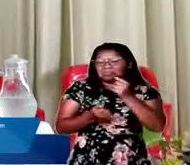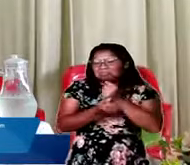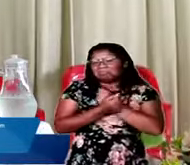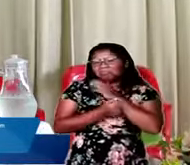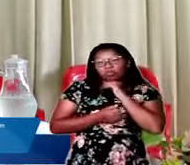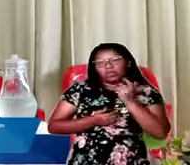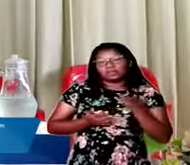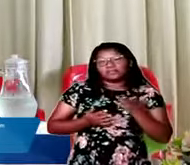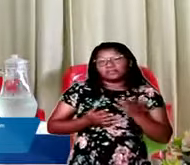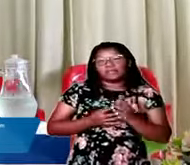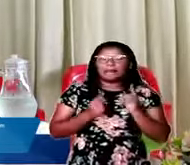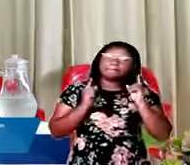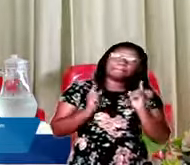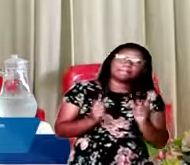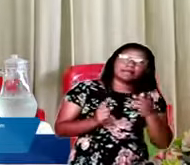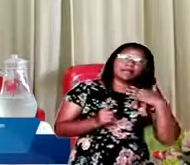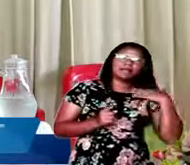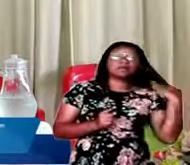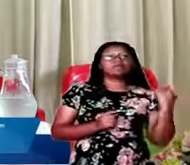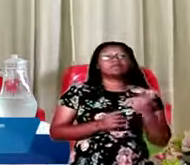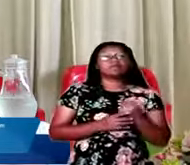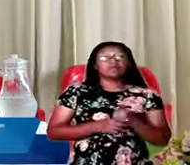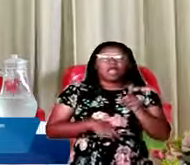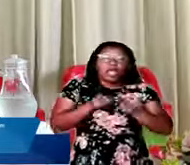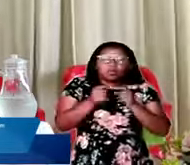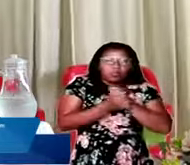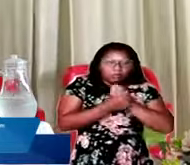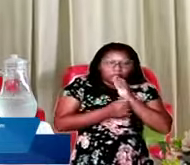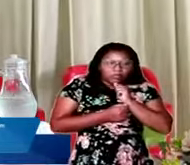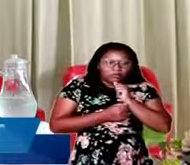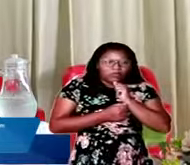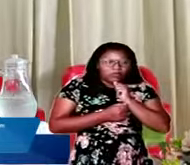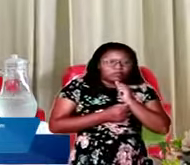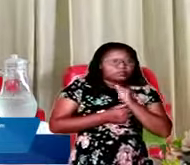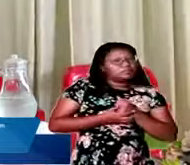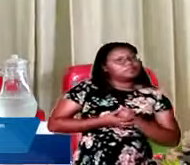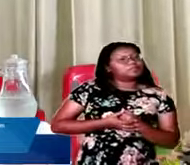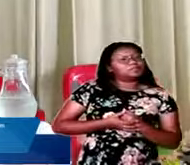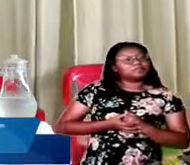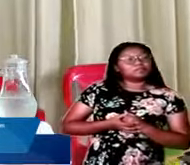Pero por mucho que no se ame, cuando le da hambre busca comida.